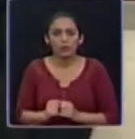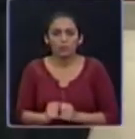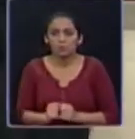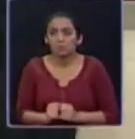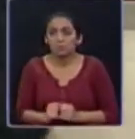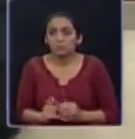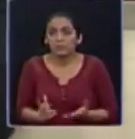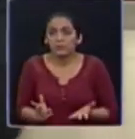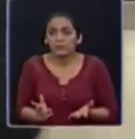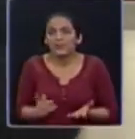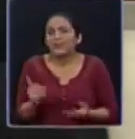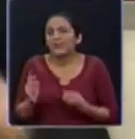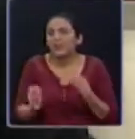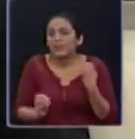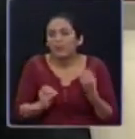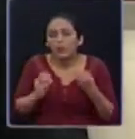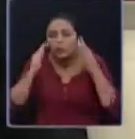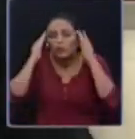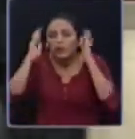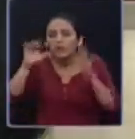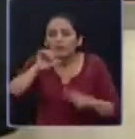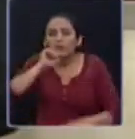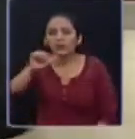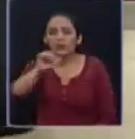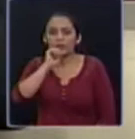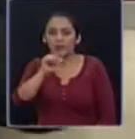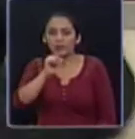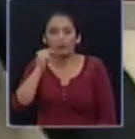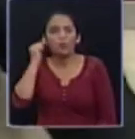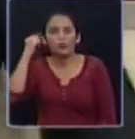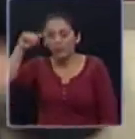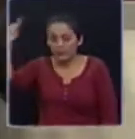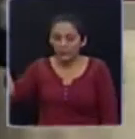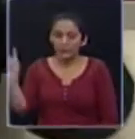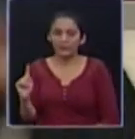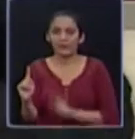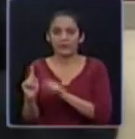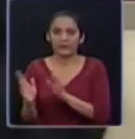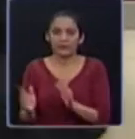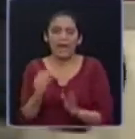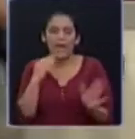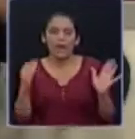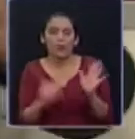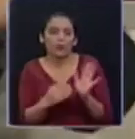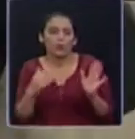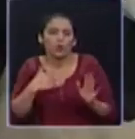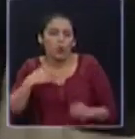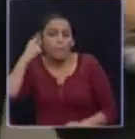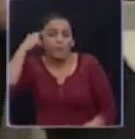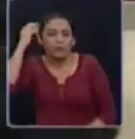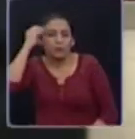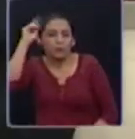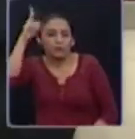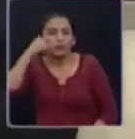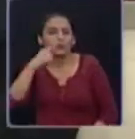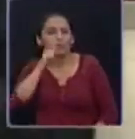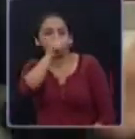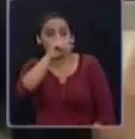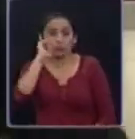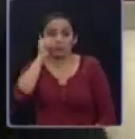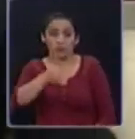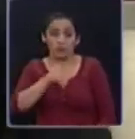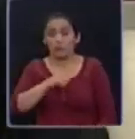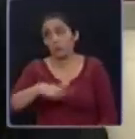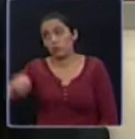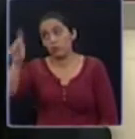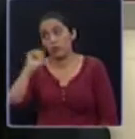Tintori iba a hacer en el Ecuador. Entonces, con eso a mí se me puede ocurrir que usted el día de mañana, por ejemplo, va a hacer otras actividades y que yo no le